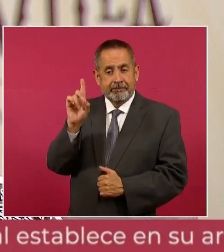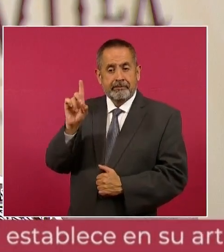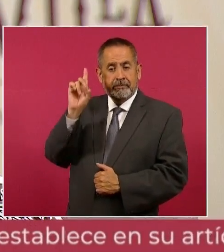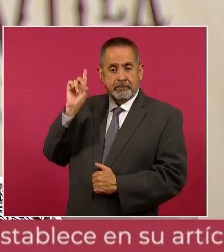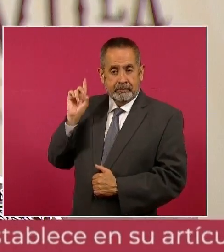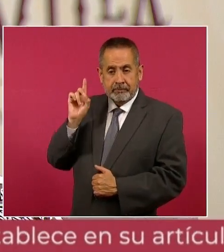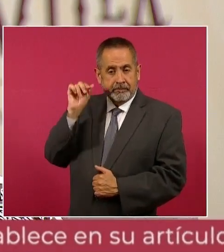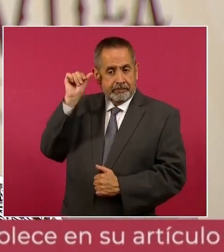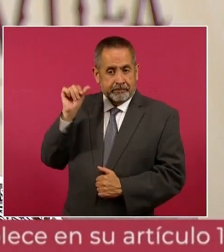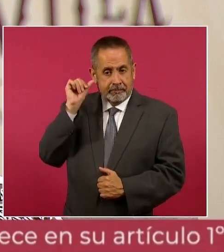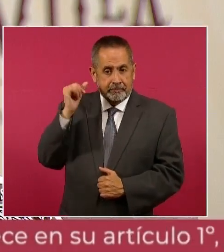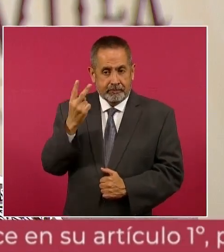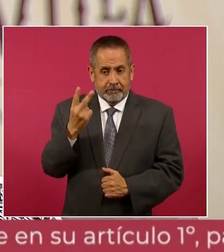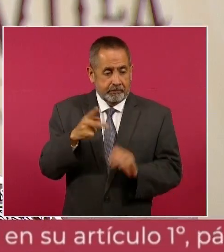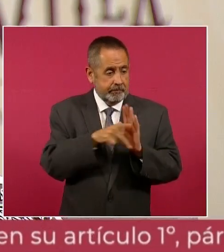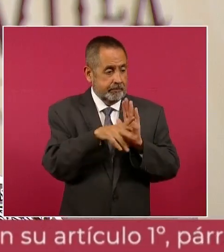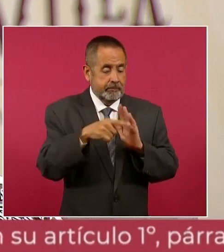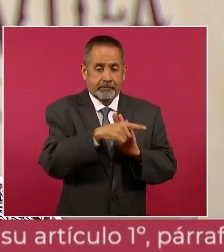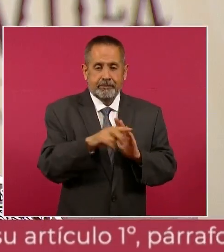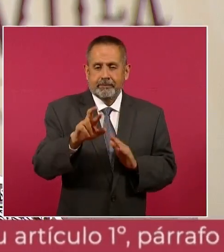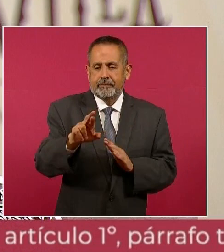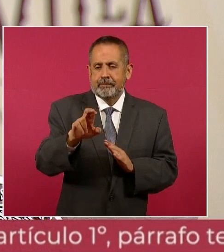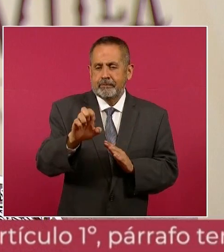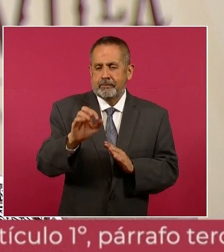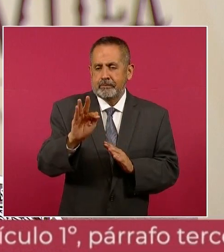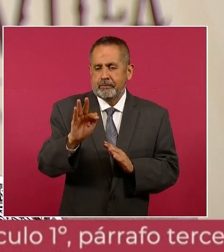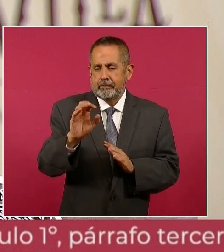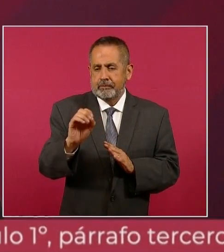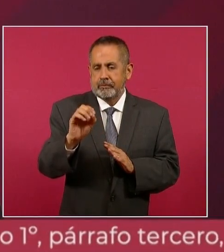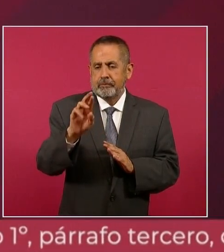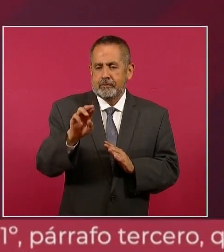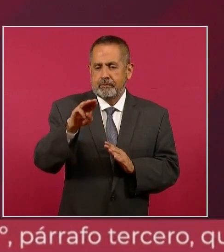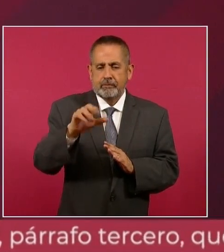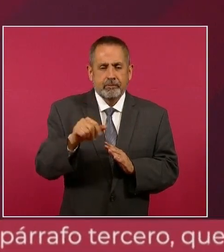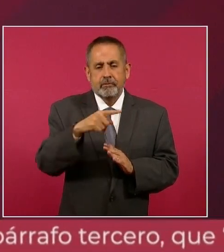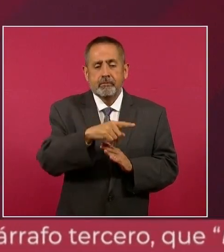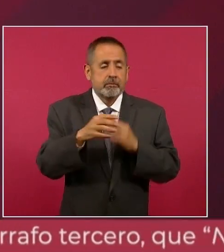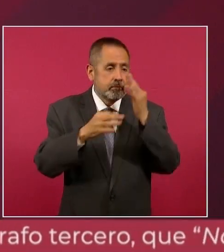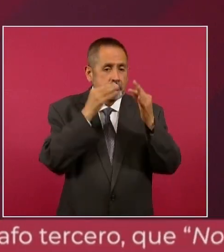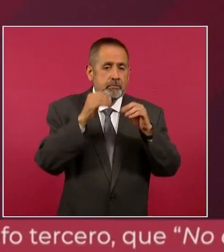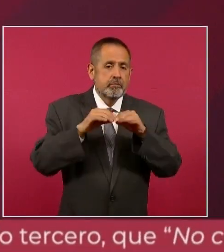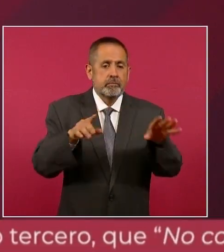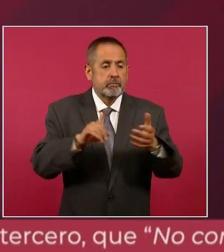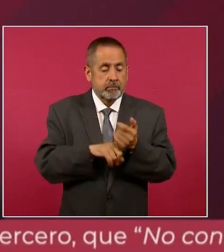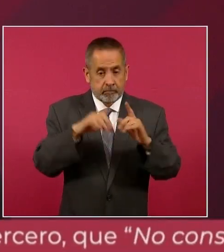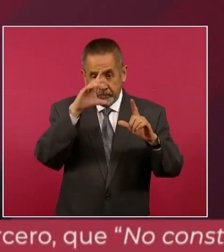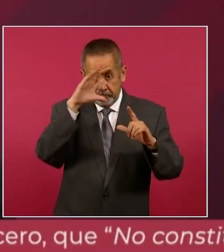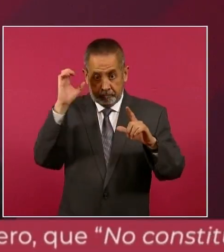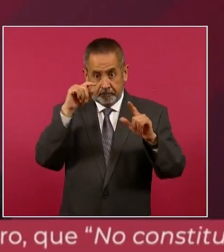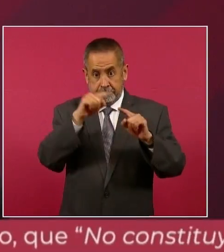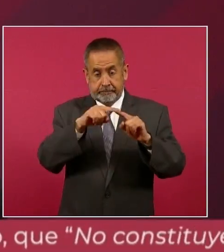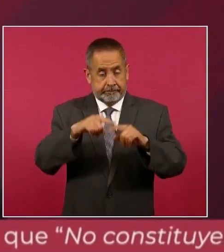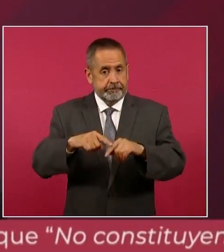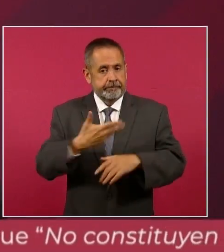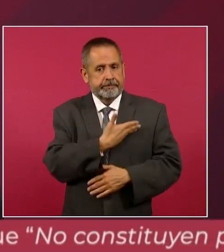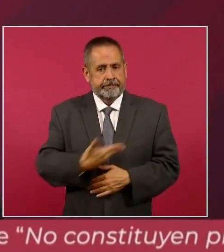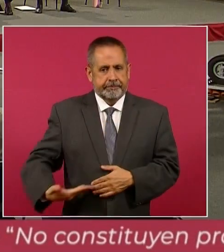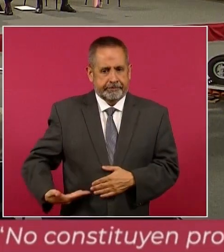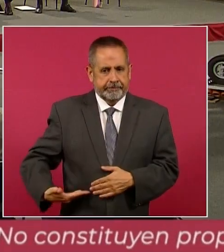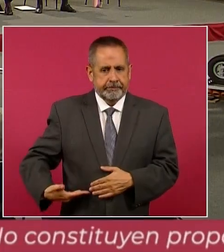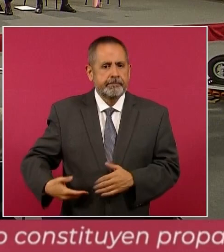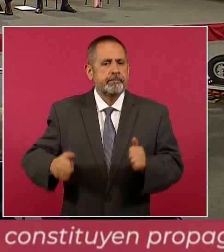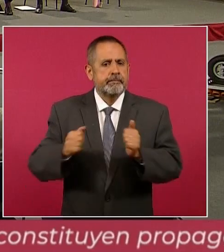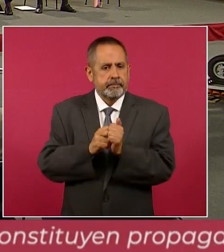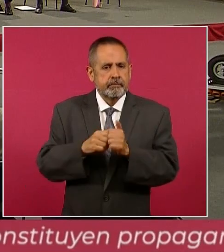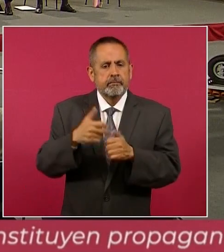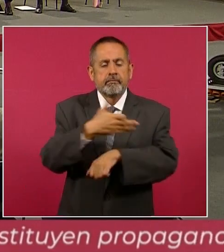abril, el diario Reforma publicó en portada una foto en la que aparece el presidente junto a la familia de